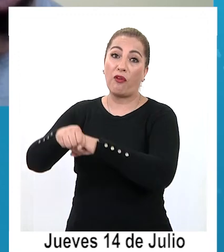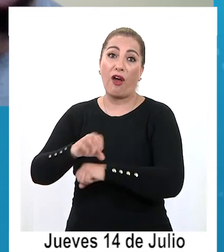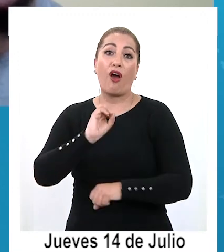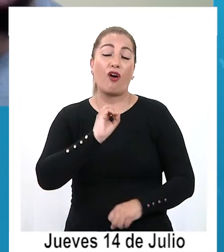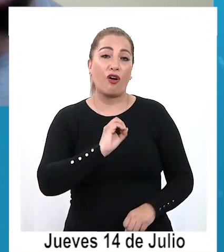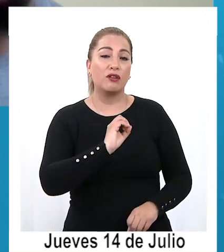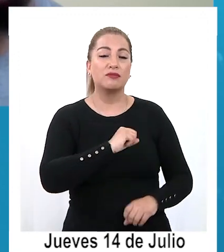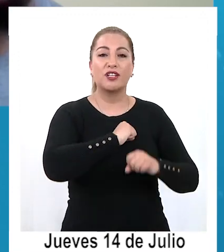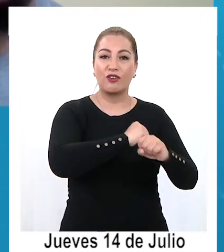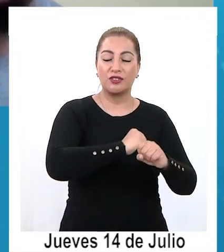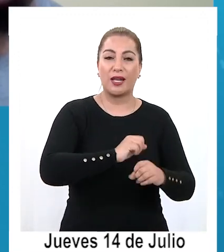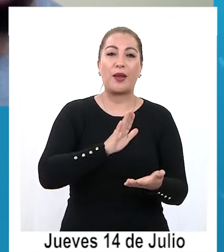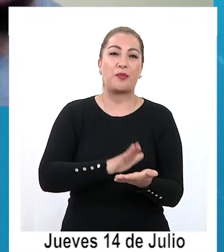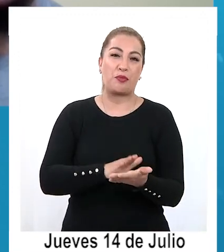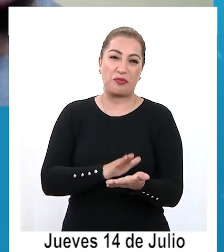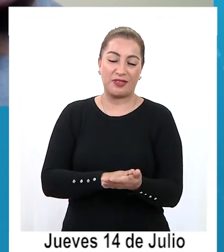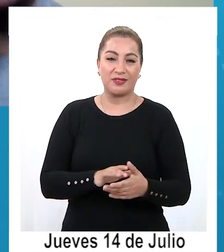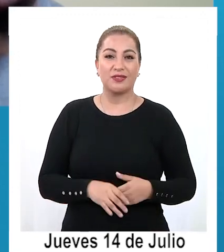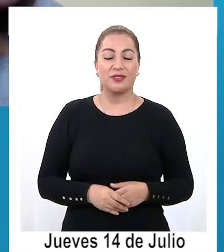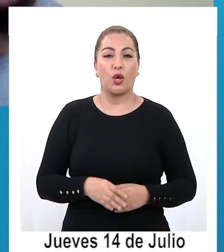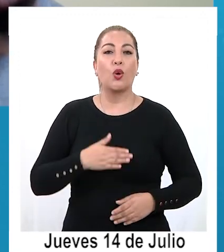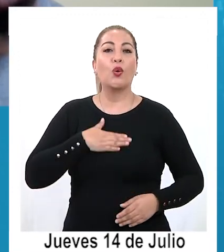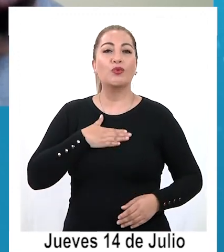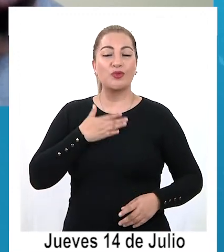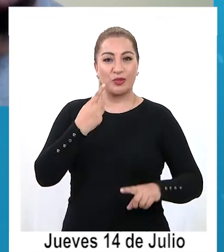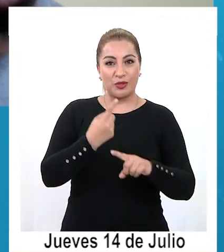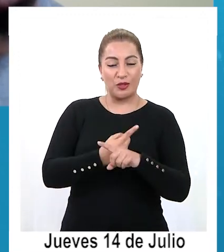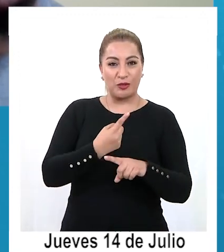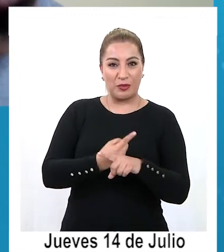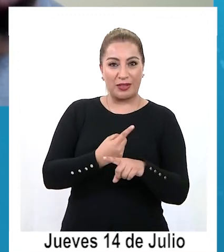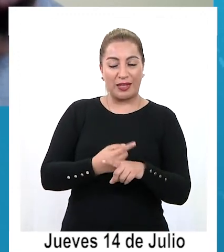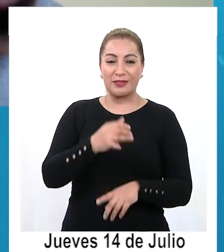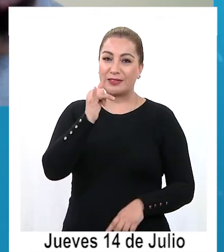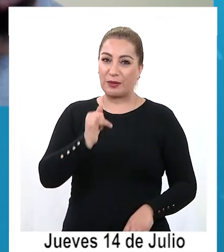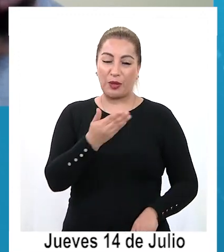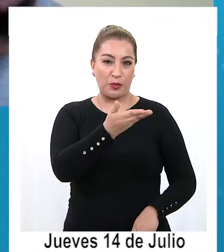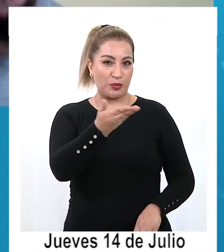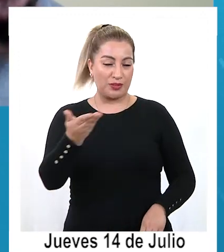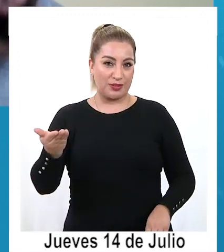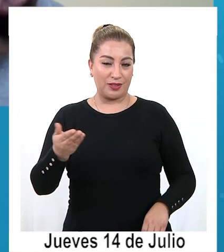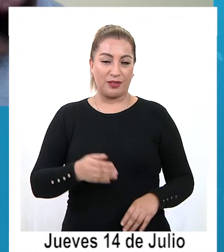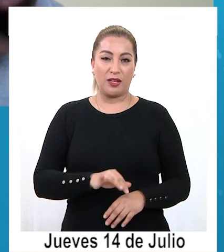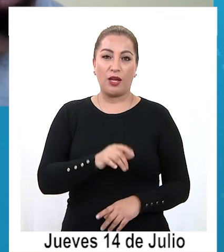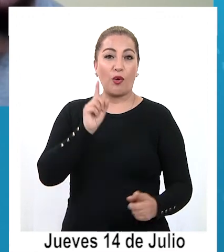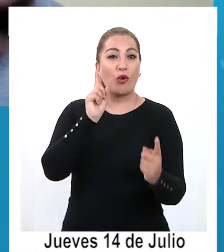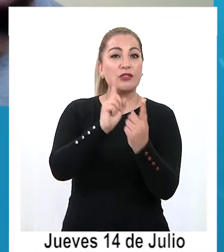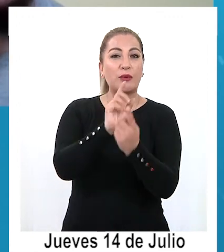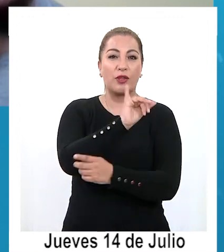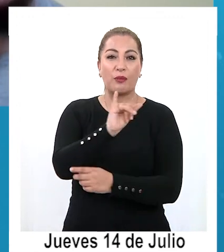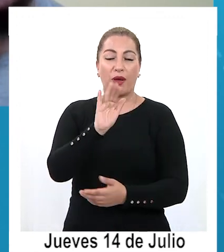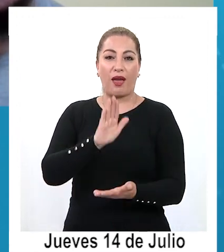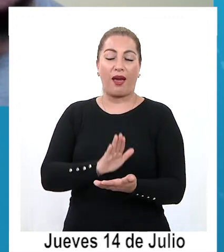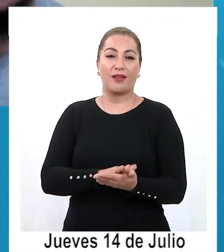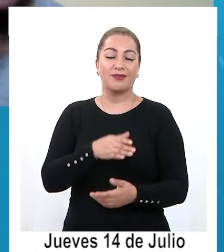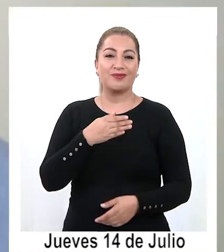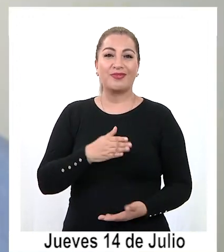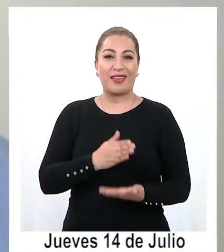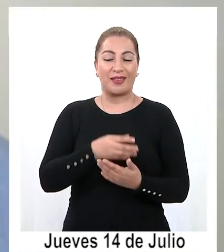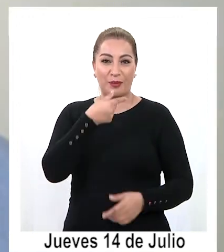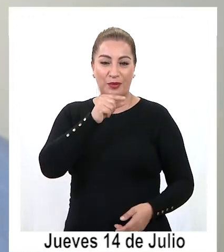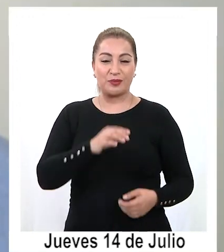propuesta. Por supuesto, un gusto estar como siempre con ustedes. Pues. Nos encontramos después. Hasta luego. Muchas